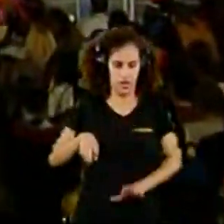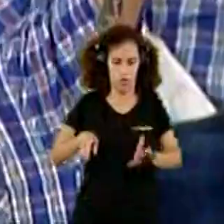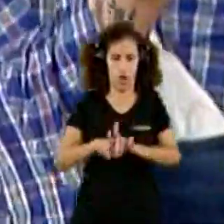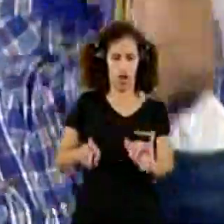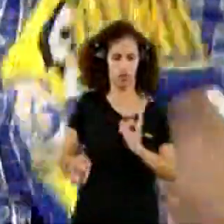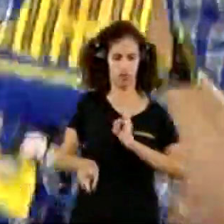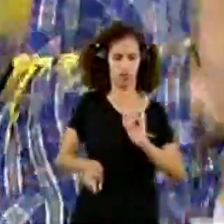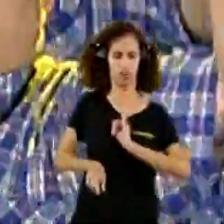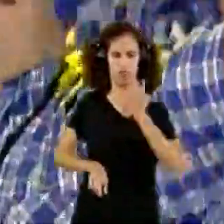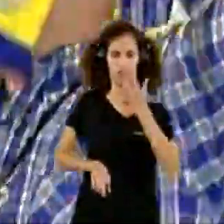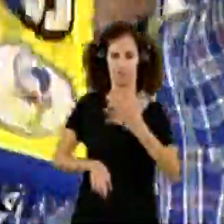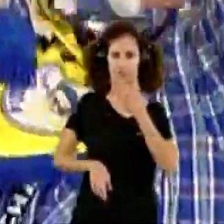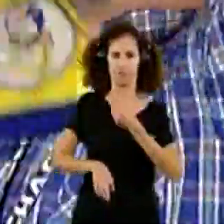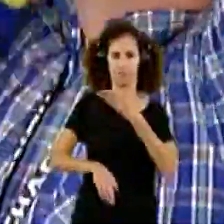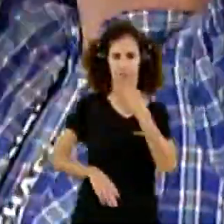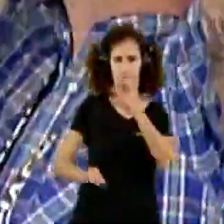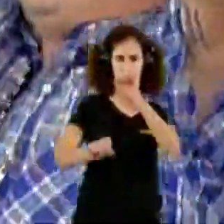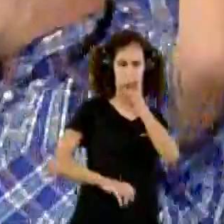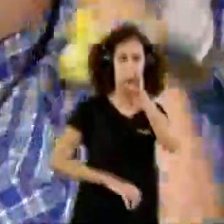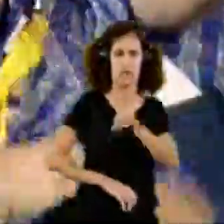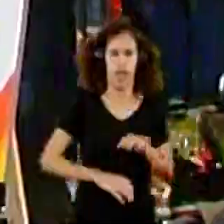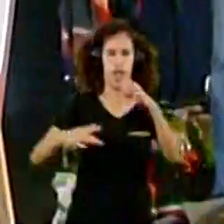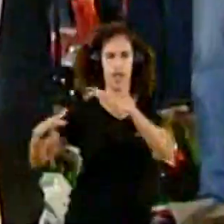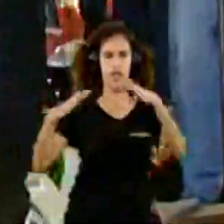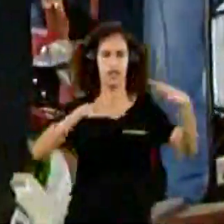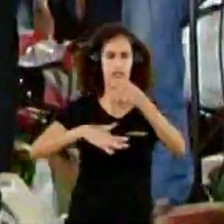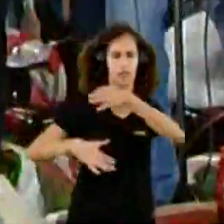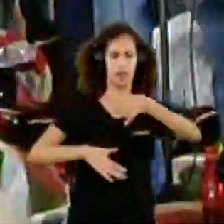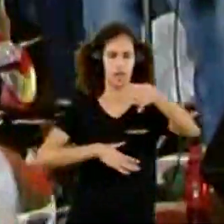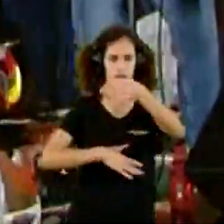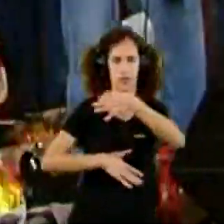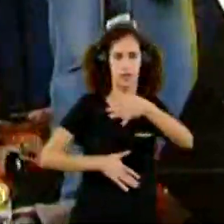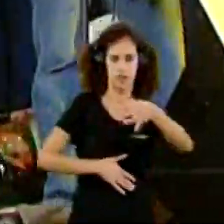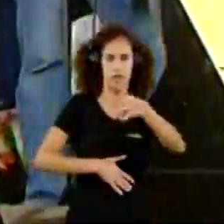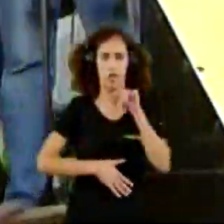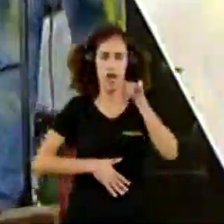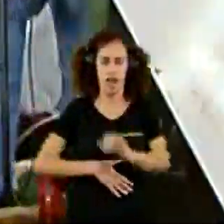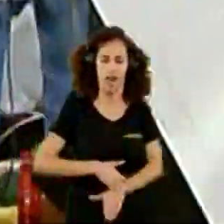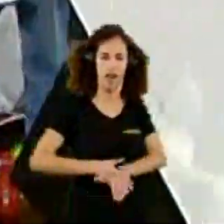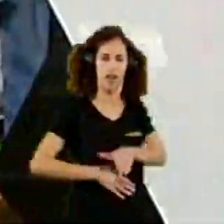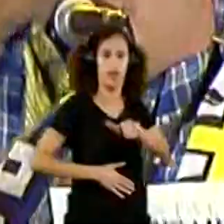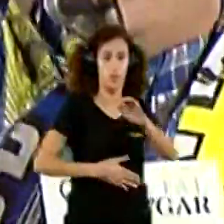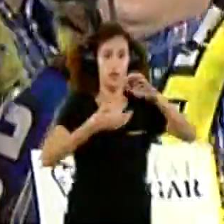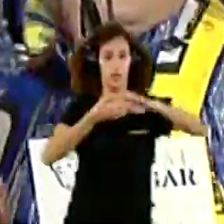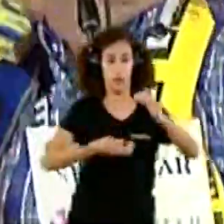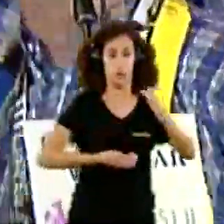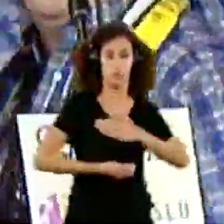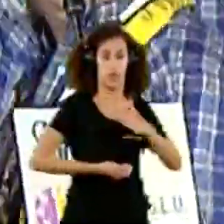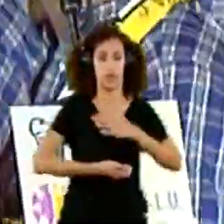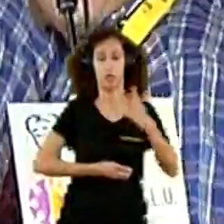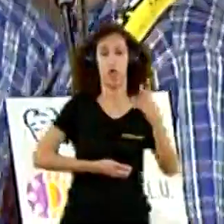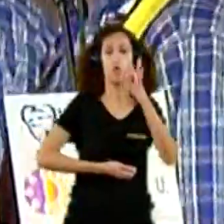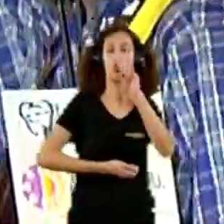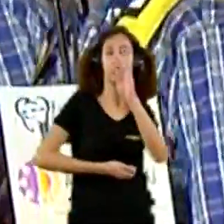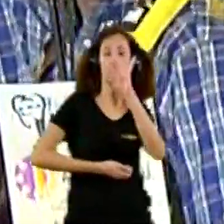Sentimiento amarillo, siempre abonado al insular, también nos vio crecer. Mi cuñado y yo vimos a Arturo